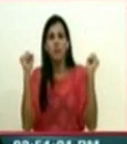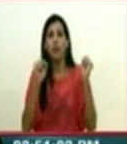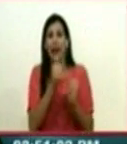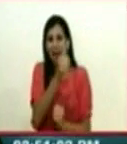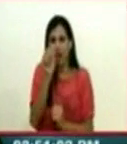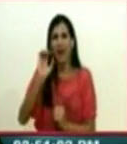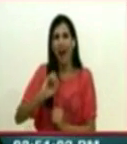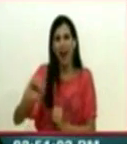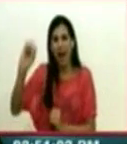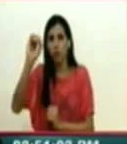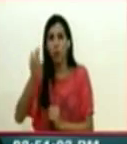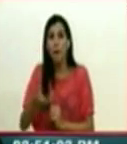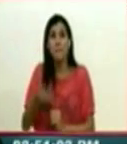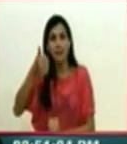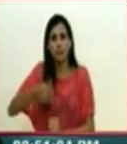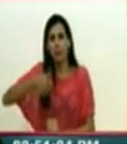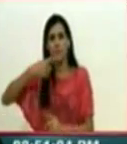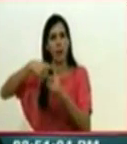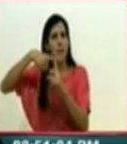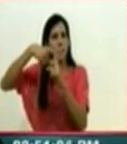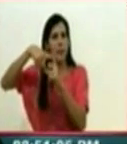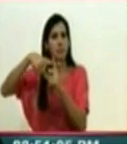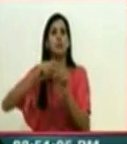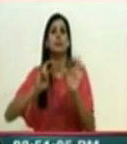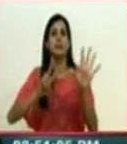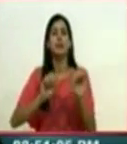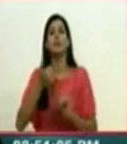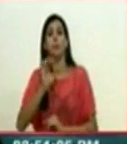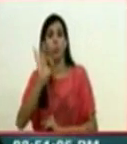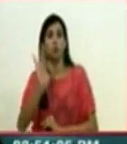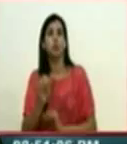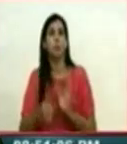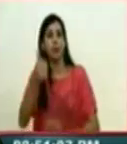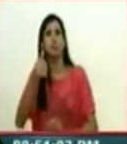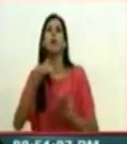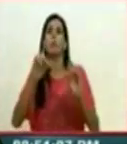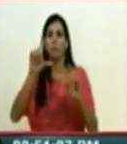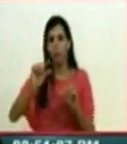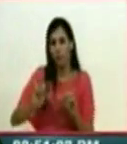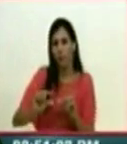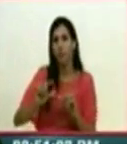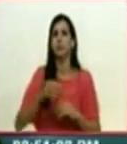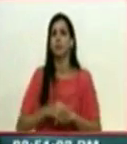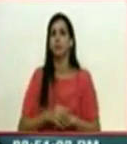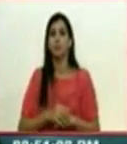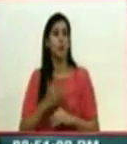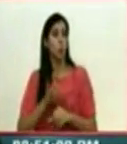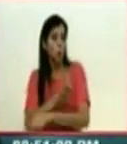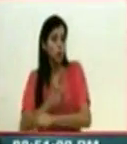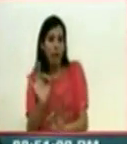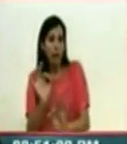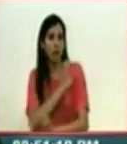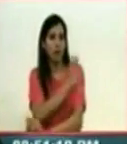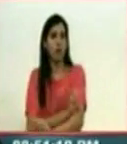centígrado que aumentemos permitirá reducir entre 7 y 10% su consumo. Si no se va a utilizar la energía,